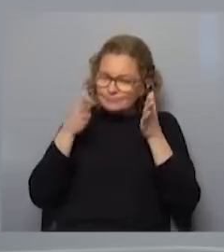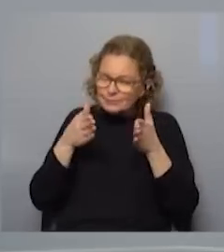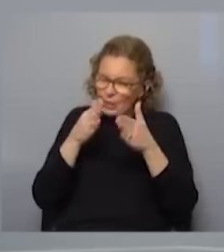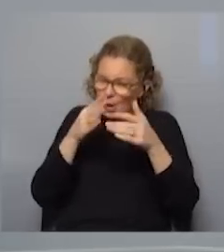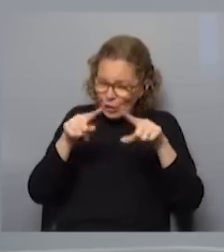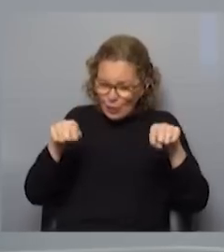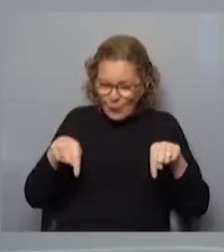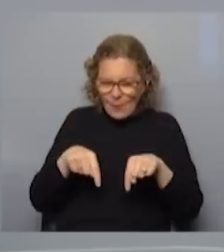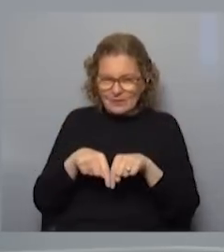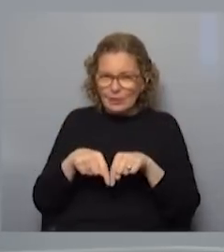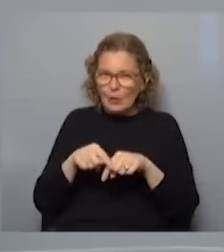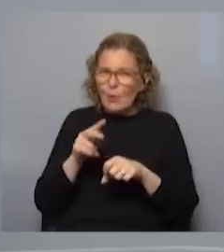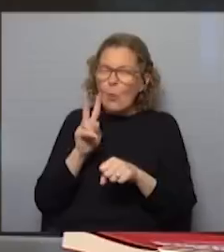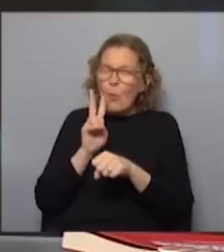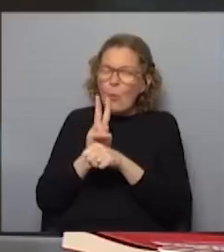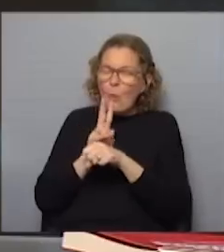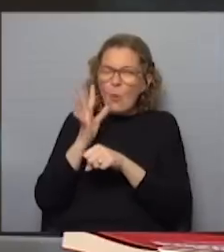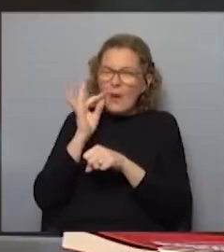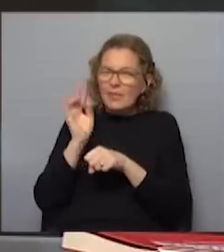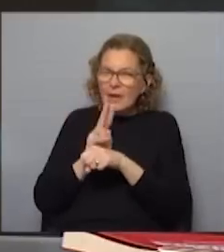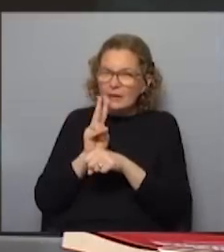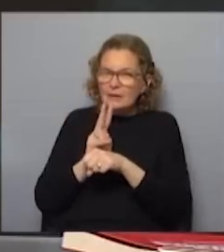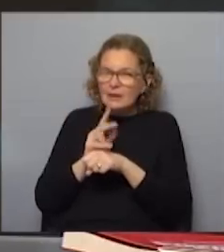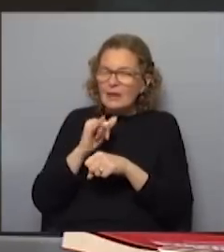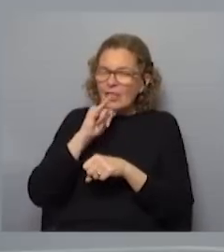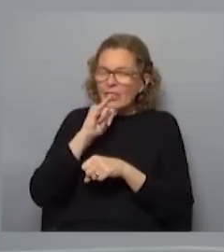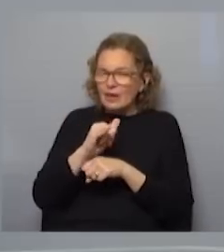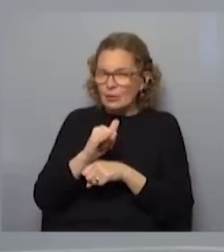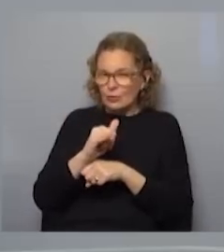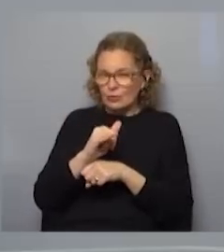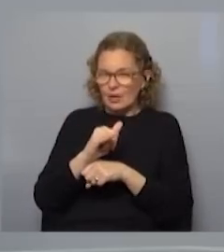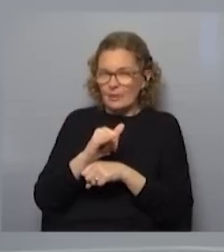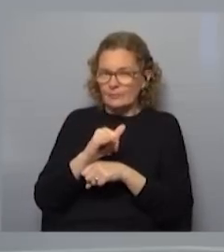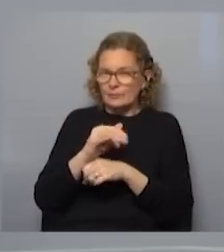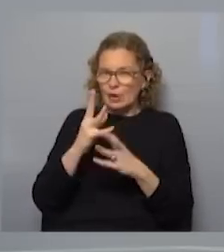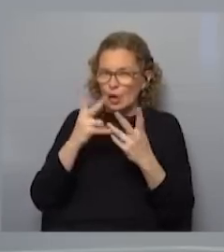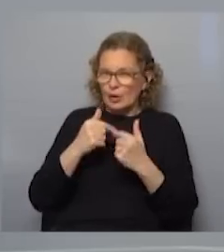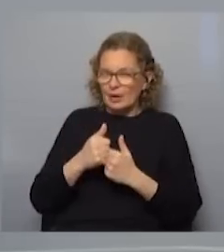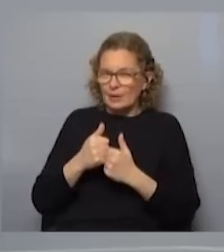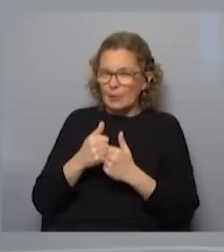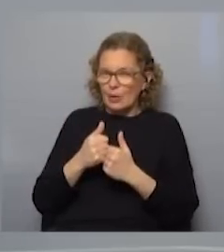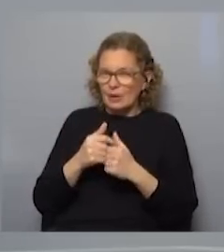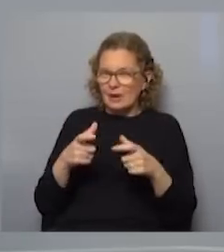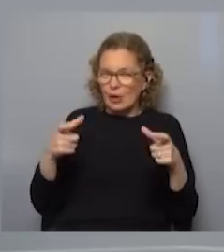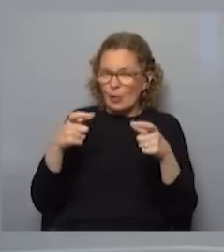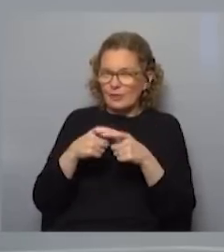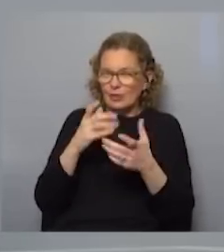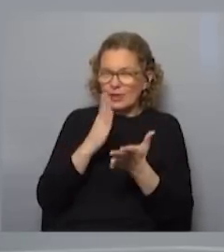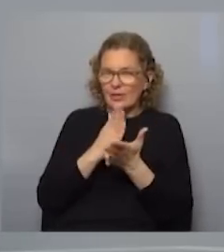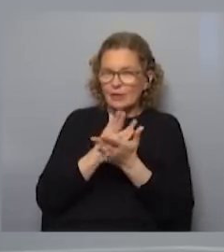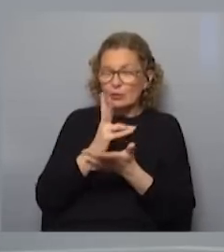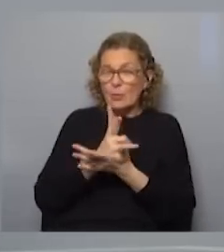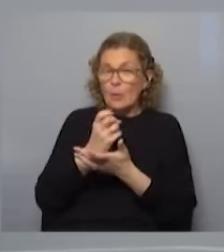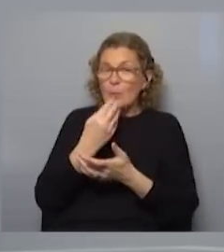en prever las acciones y las denuncias de los organismos y las comisiones de Derechos Humanos